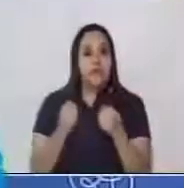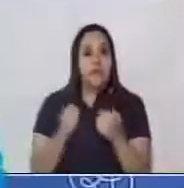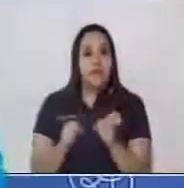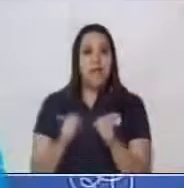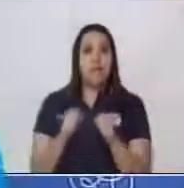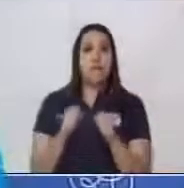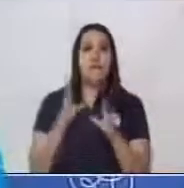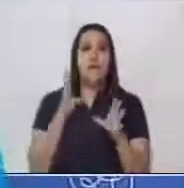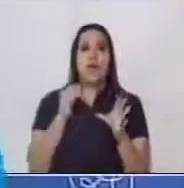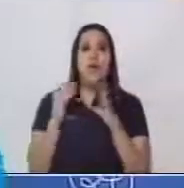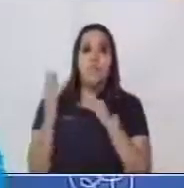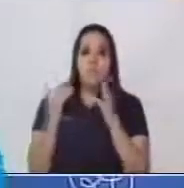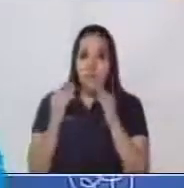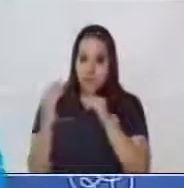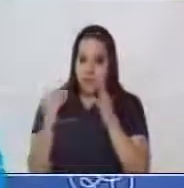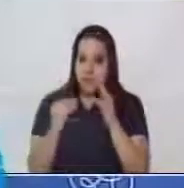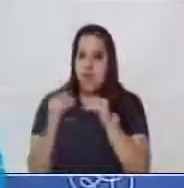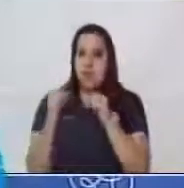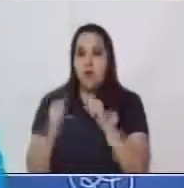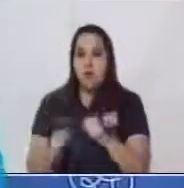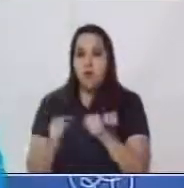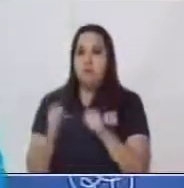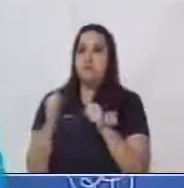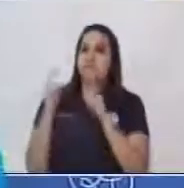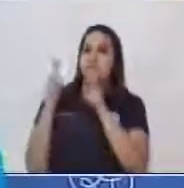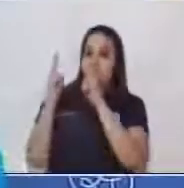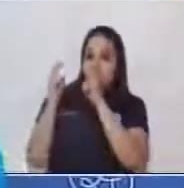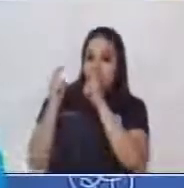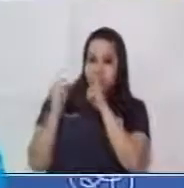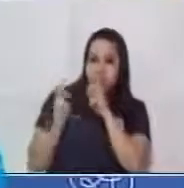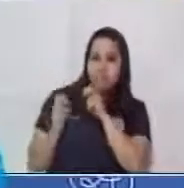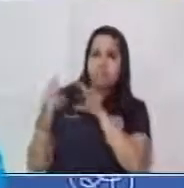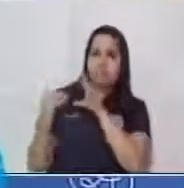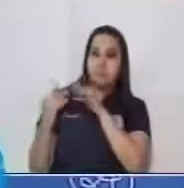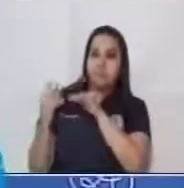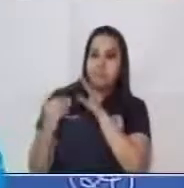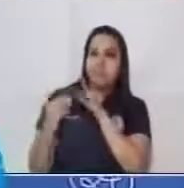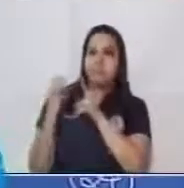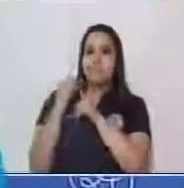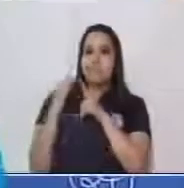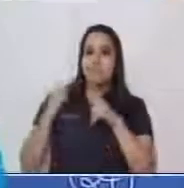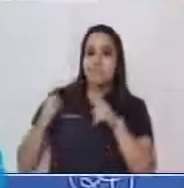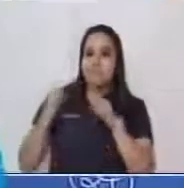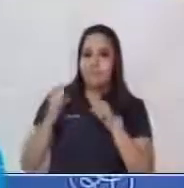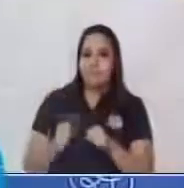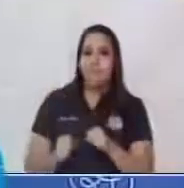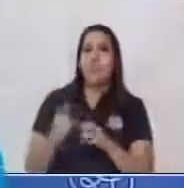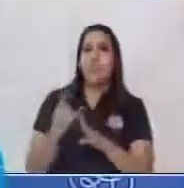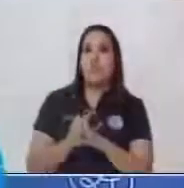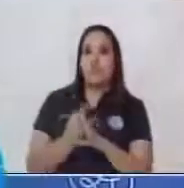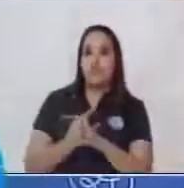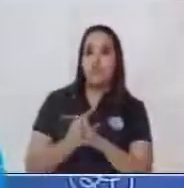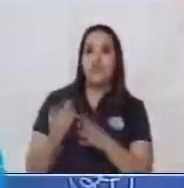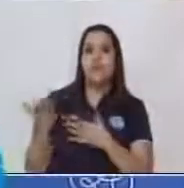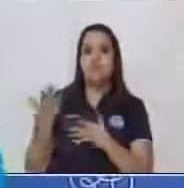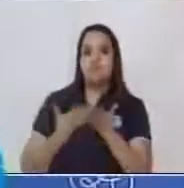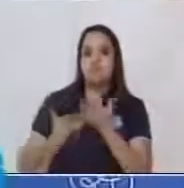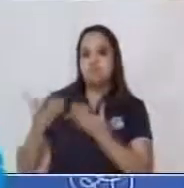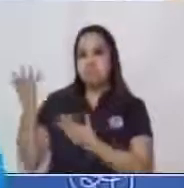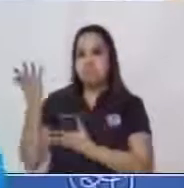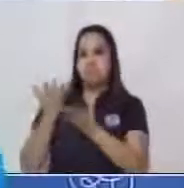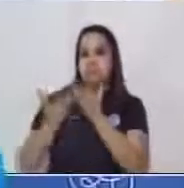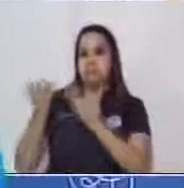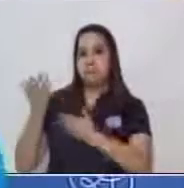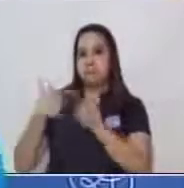una conversación, podemos analizar qué tipo de oraciones vamos a utilizar en nuestra conversación